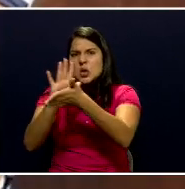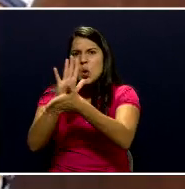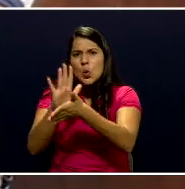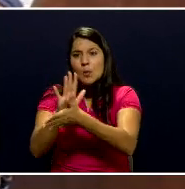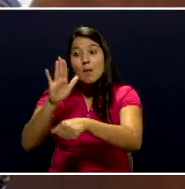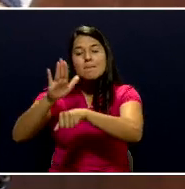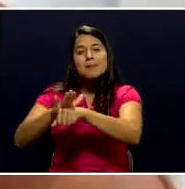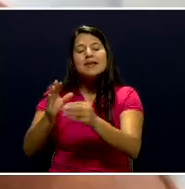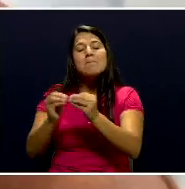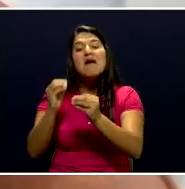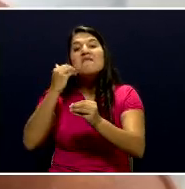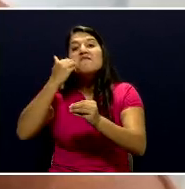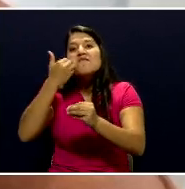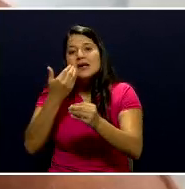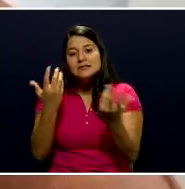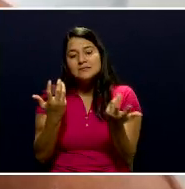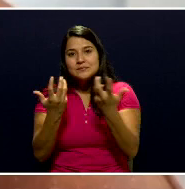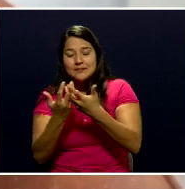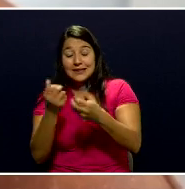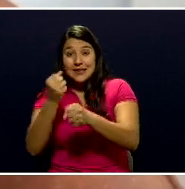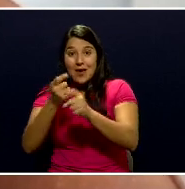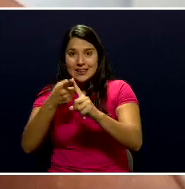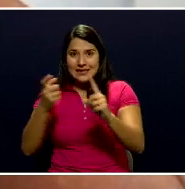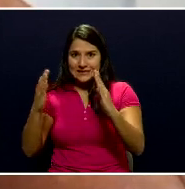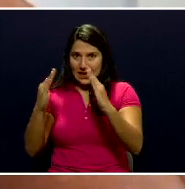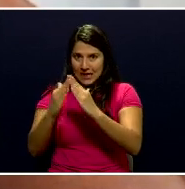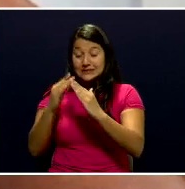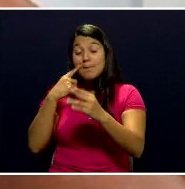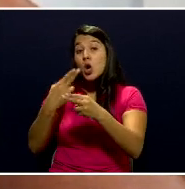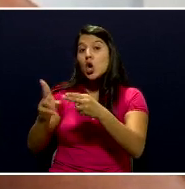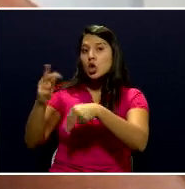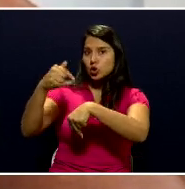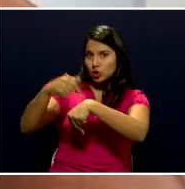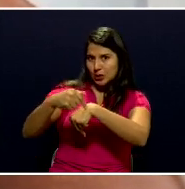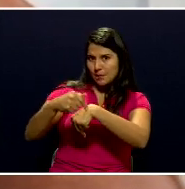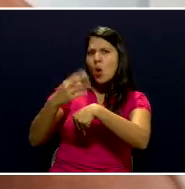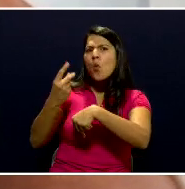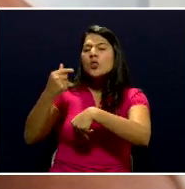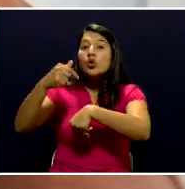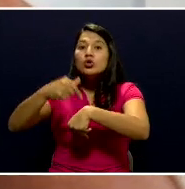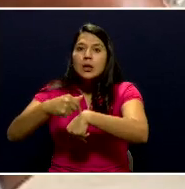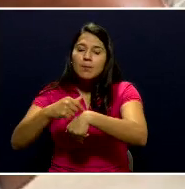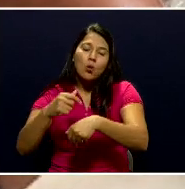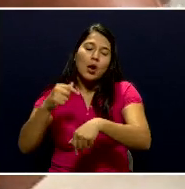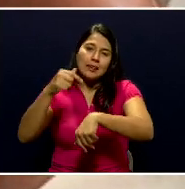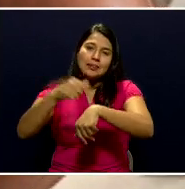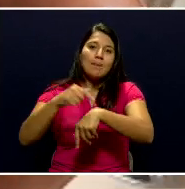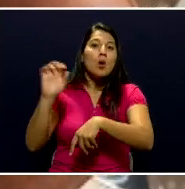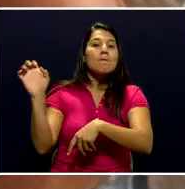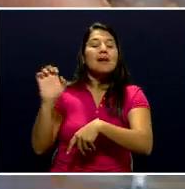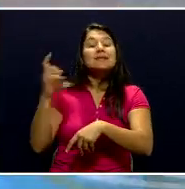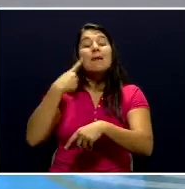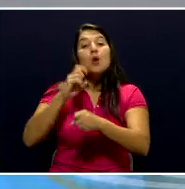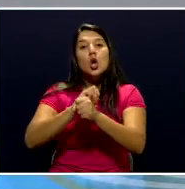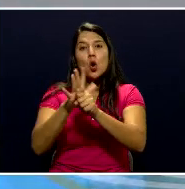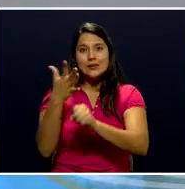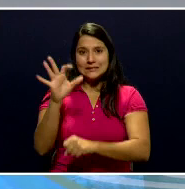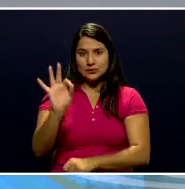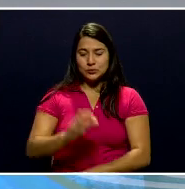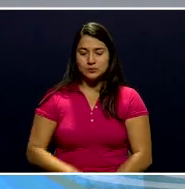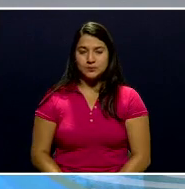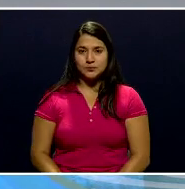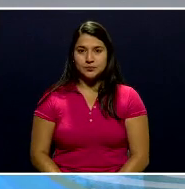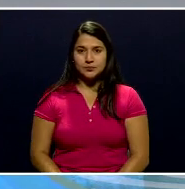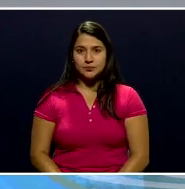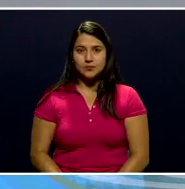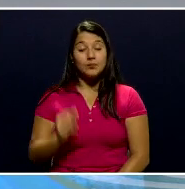modalidad, entre ellos una propuesta de control temporal que regirá durante el periodo de alerta por el COVID-19.